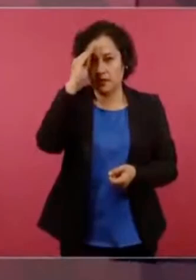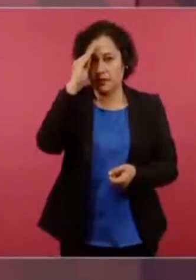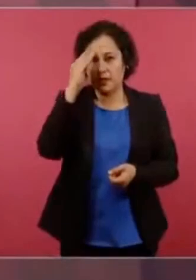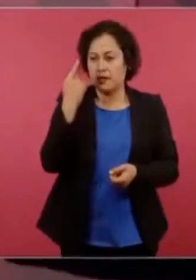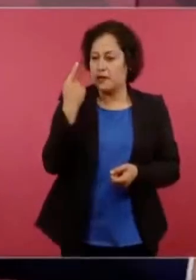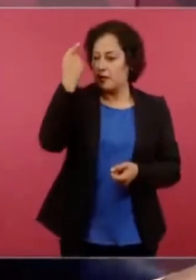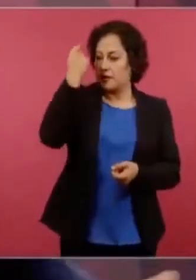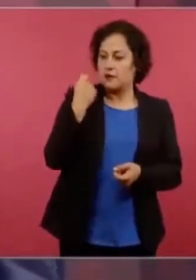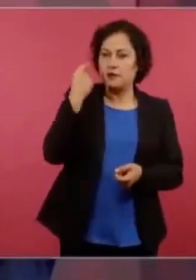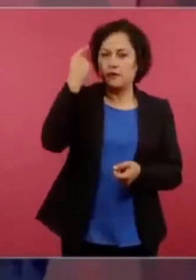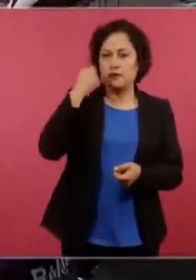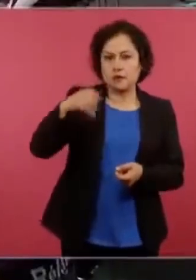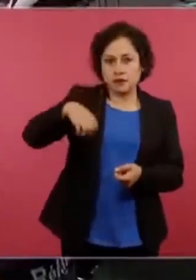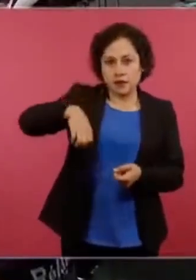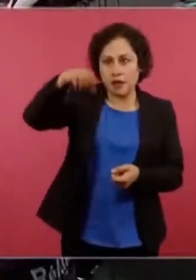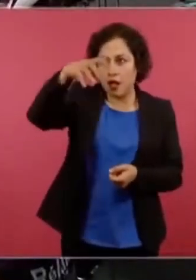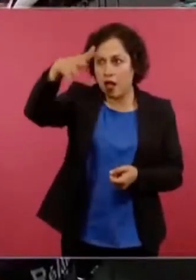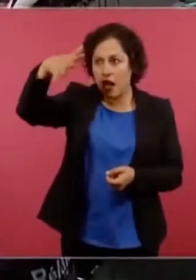Pónganlos a trabajar.